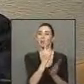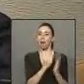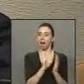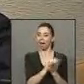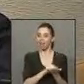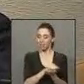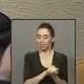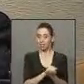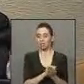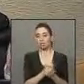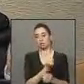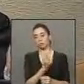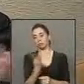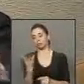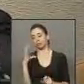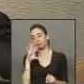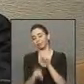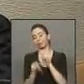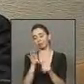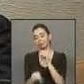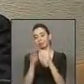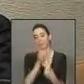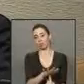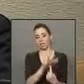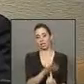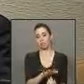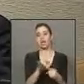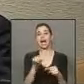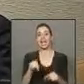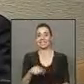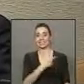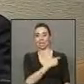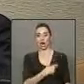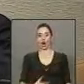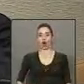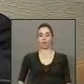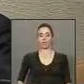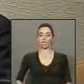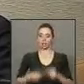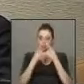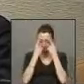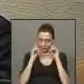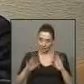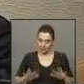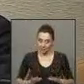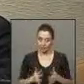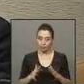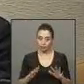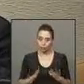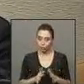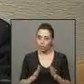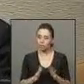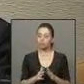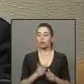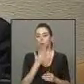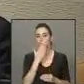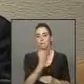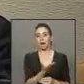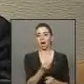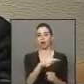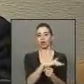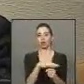múltiples discriminaciones. Ahora, en este gobierno, se han hecho esfuerzos enormes para poder mejorar esa condición.